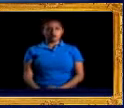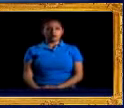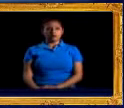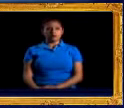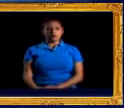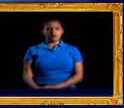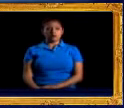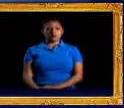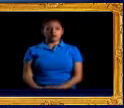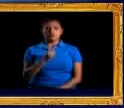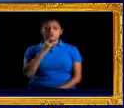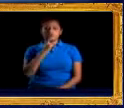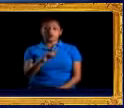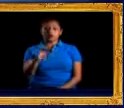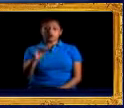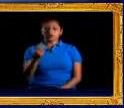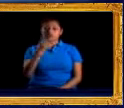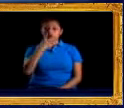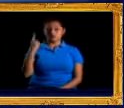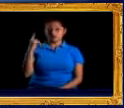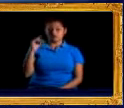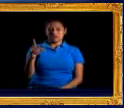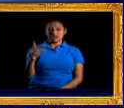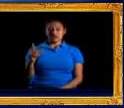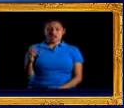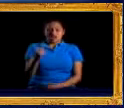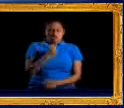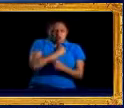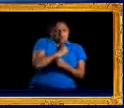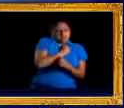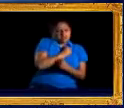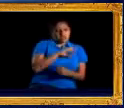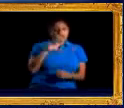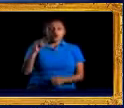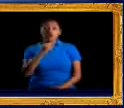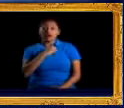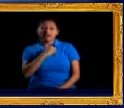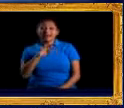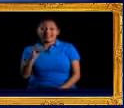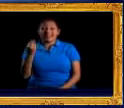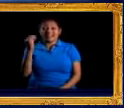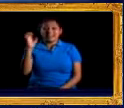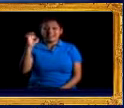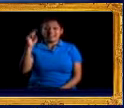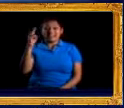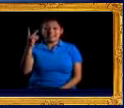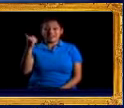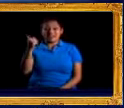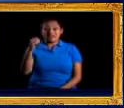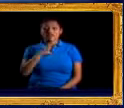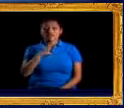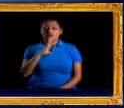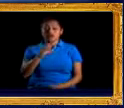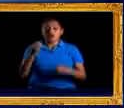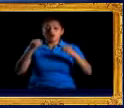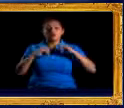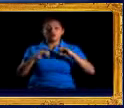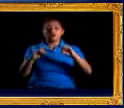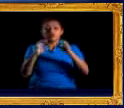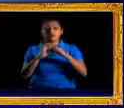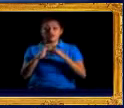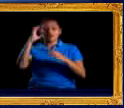Hermano, sugirió que Dios era egoísta, ya que no quería que Eva tuviese, hermano, la oportunidad